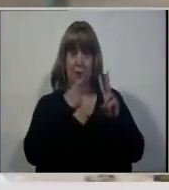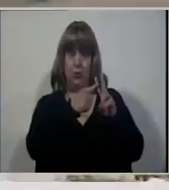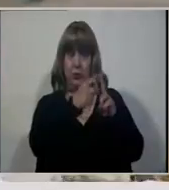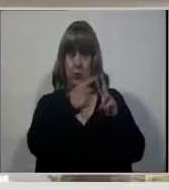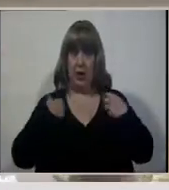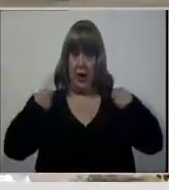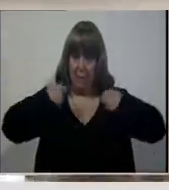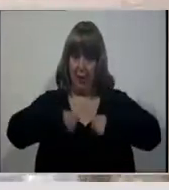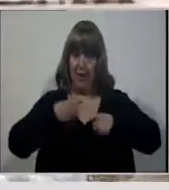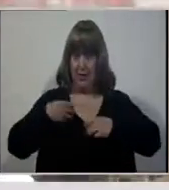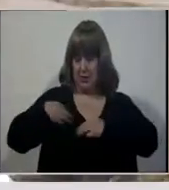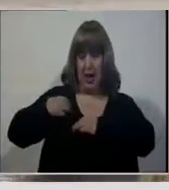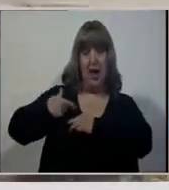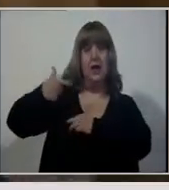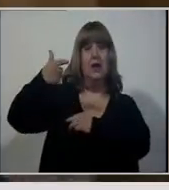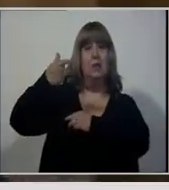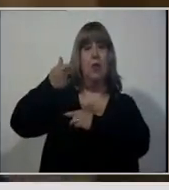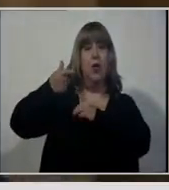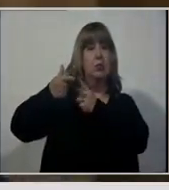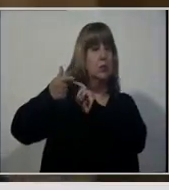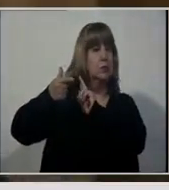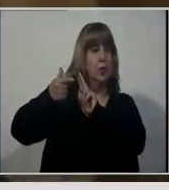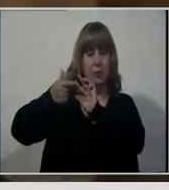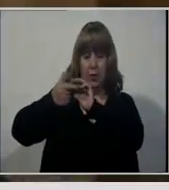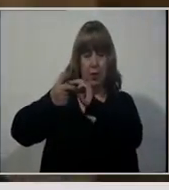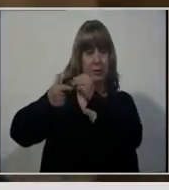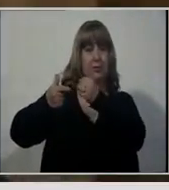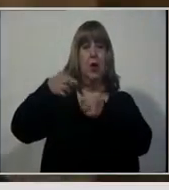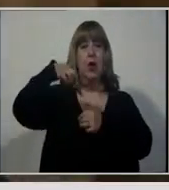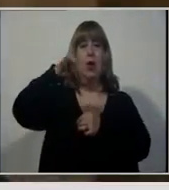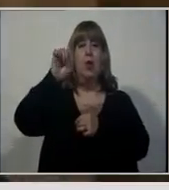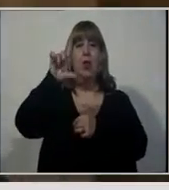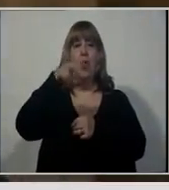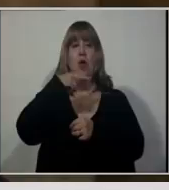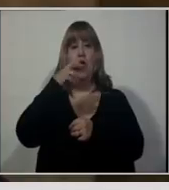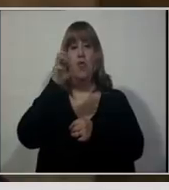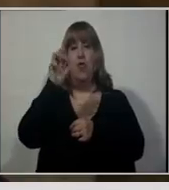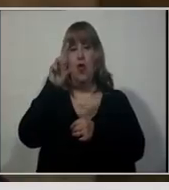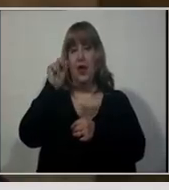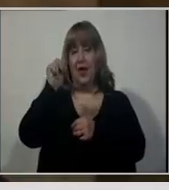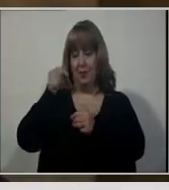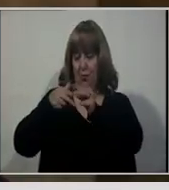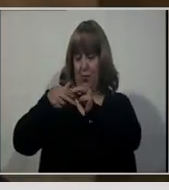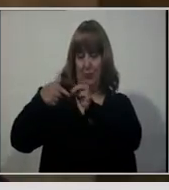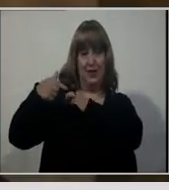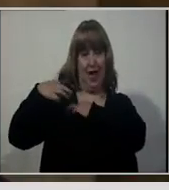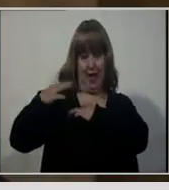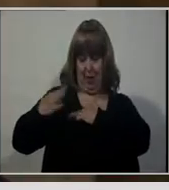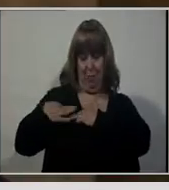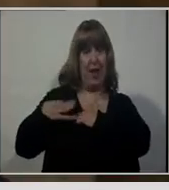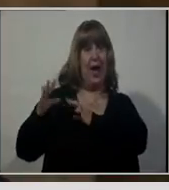nosotros tenemos como autor del disparo que terminó con la vida de la víctima. Tenemos